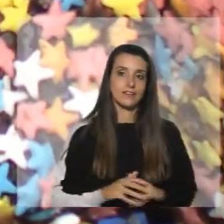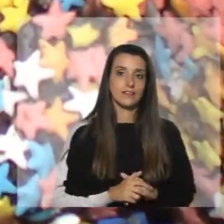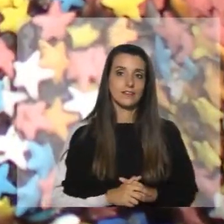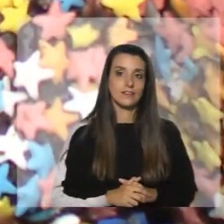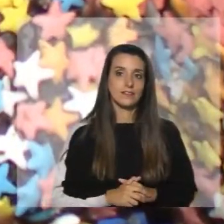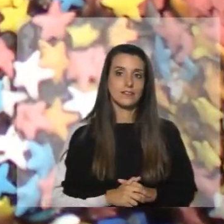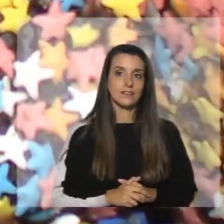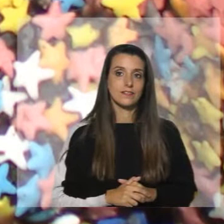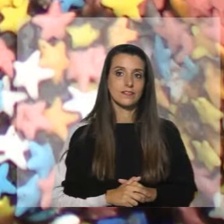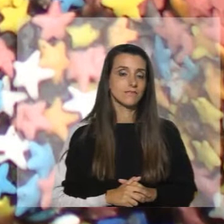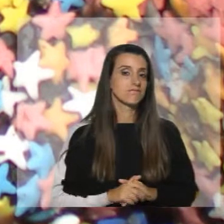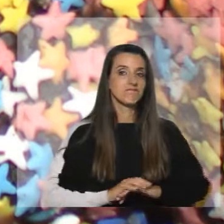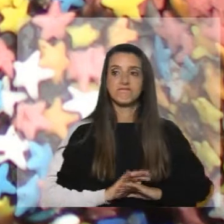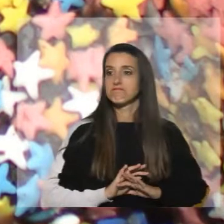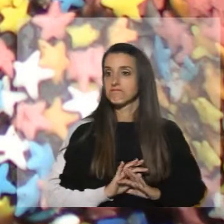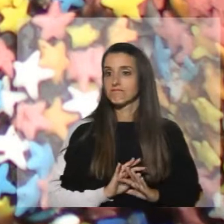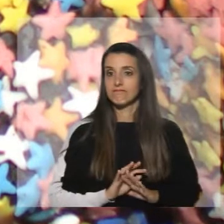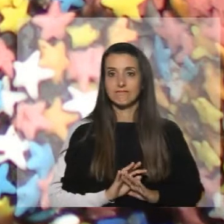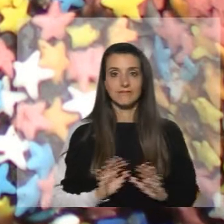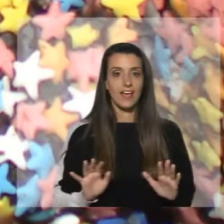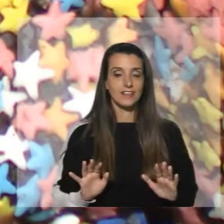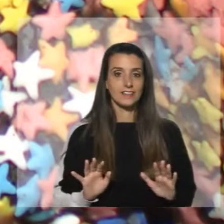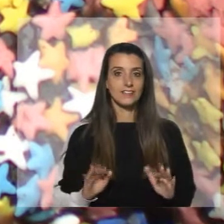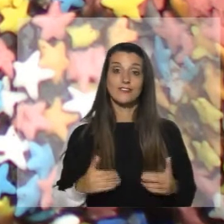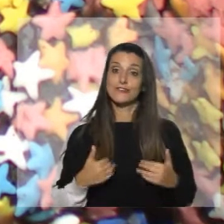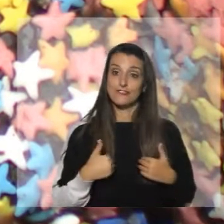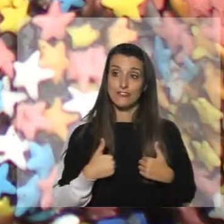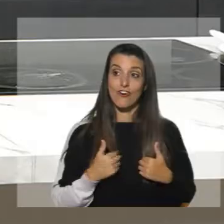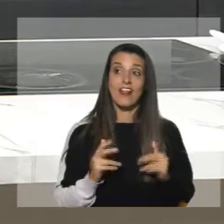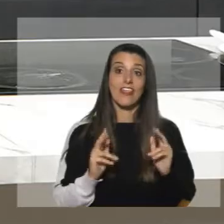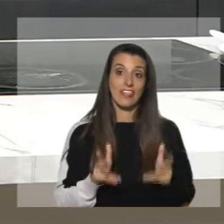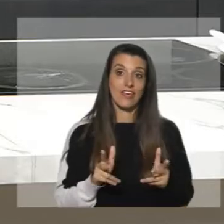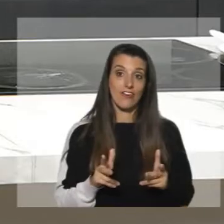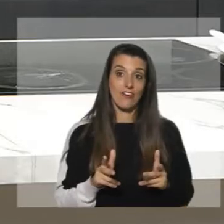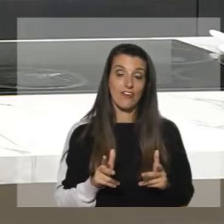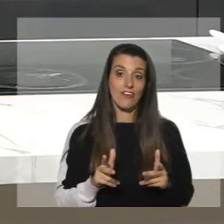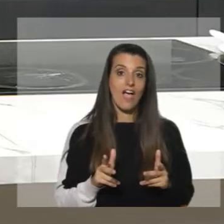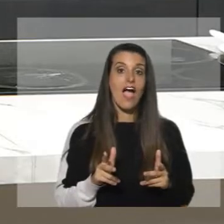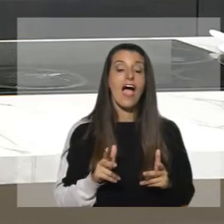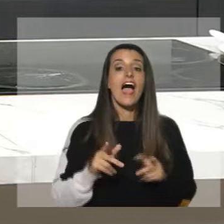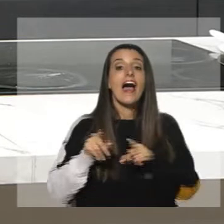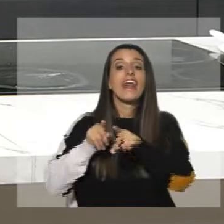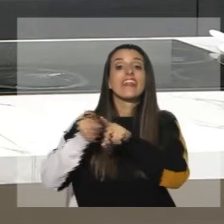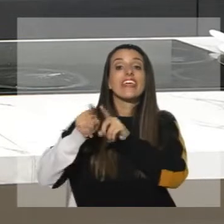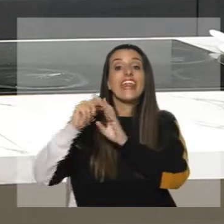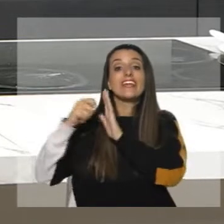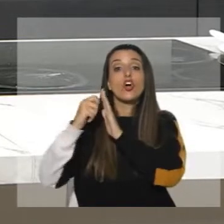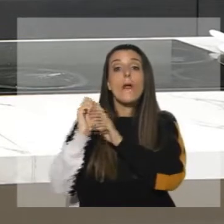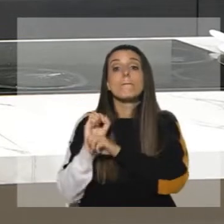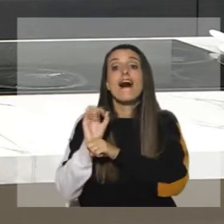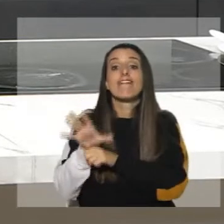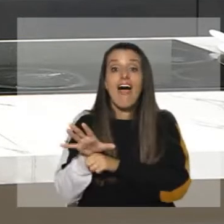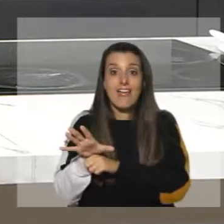mal. Nadie. Que están todos contados. Yo les digo que lo tengo contado. Que a Walter, nuestro director, le tenemos que mandar si no queremos